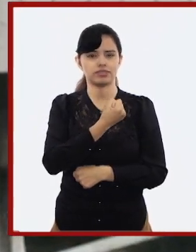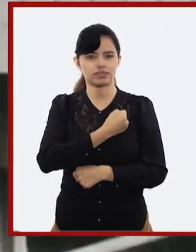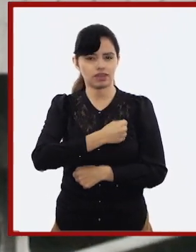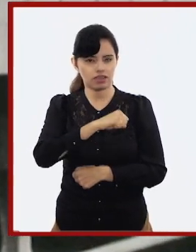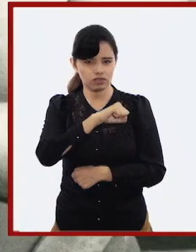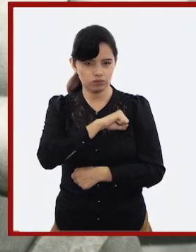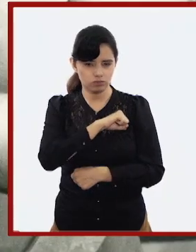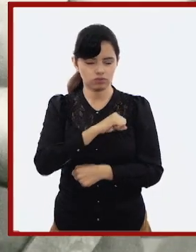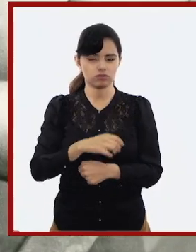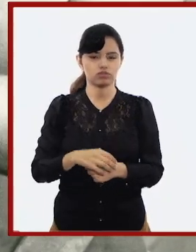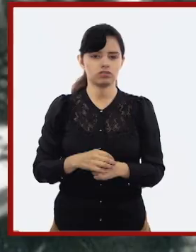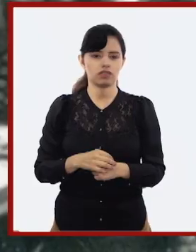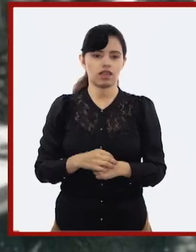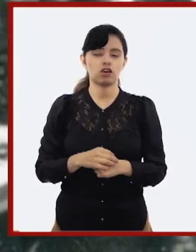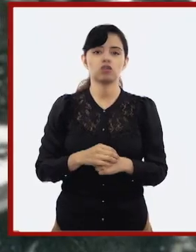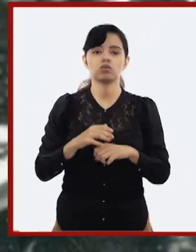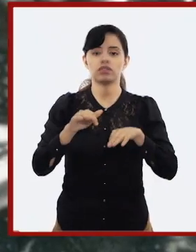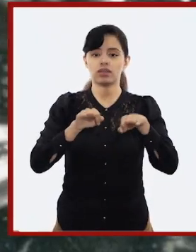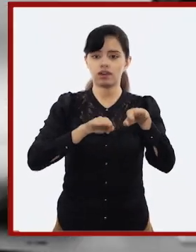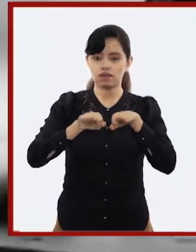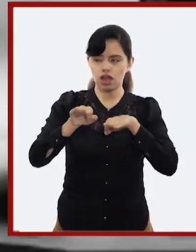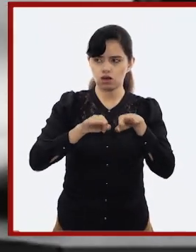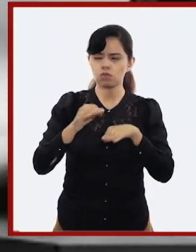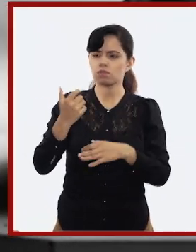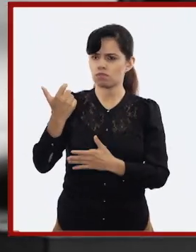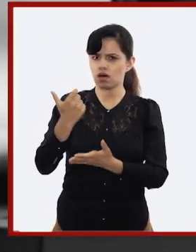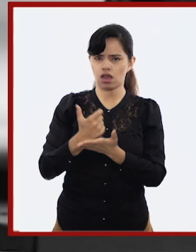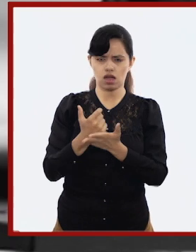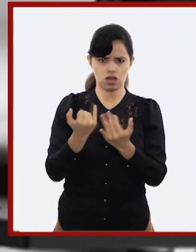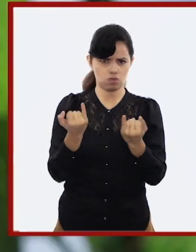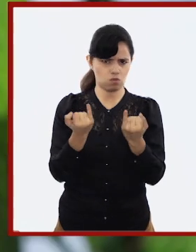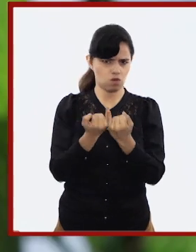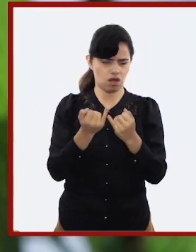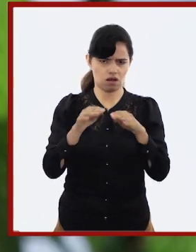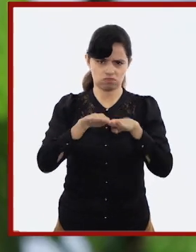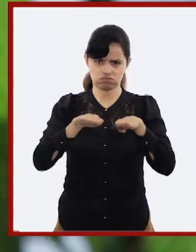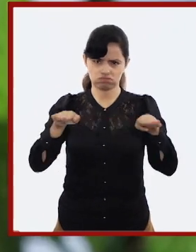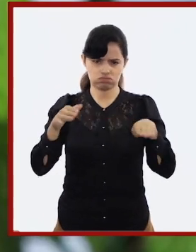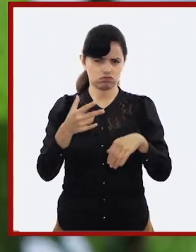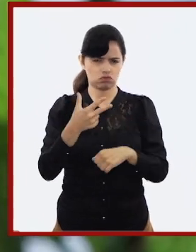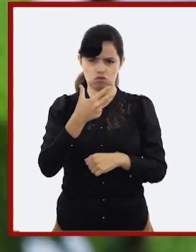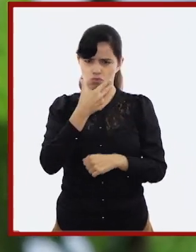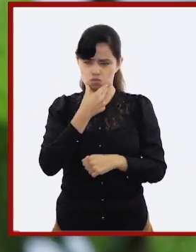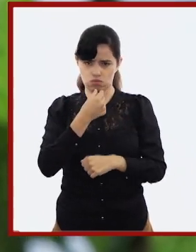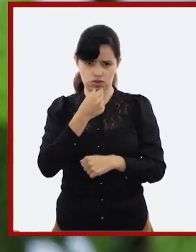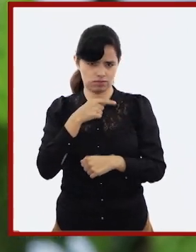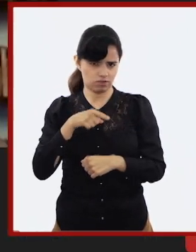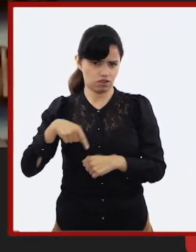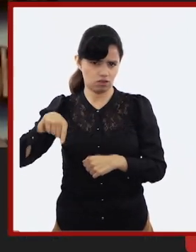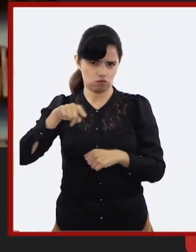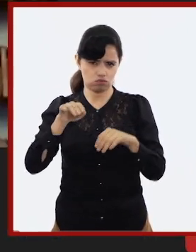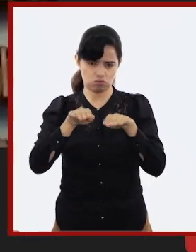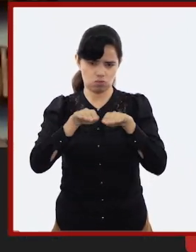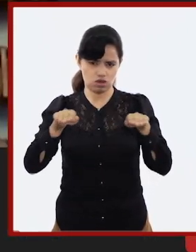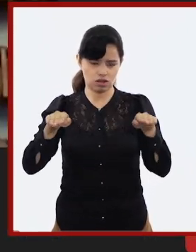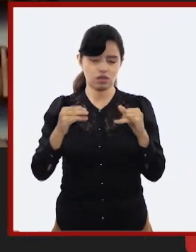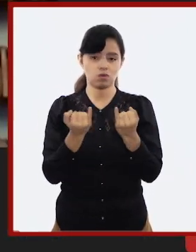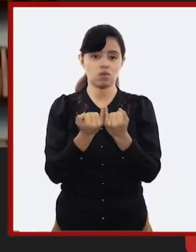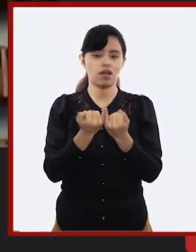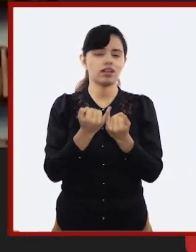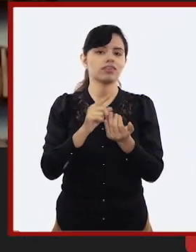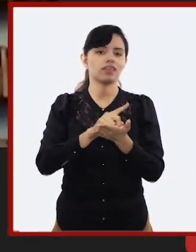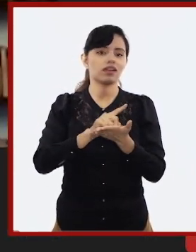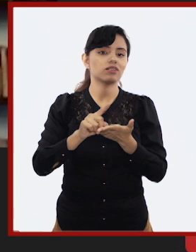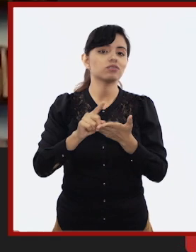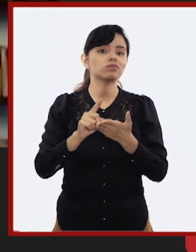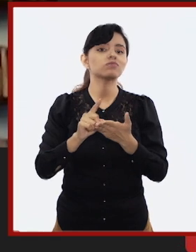derecho a recibir un salario igual por trabajo igual y sobre todo, que es el problema que vivimos hoy, derecho a